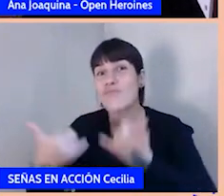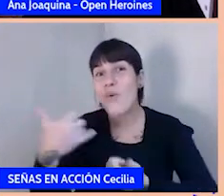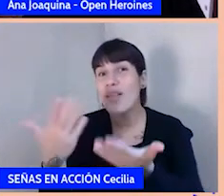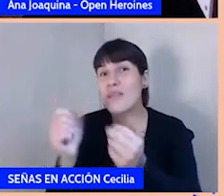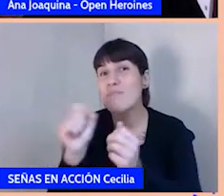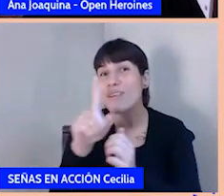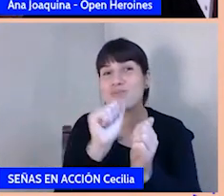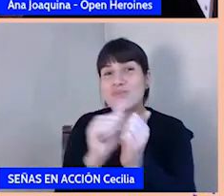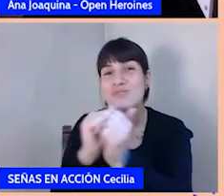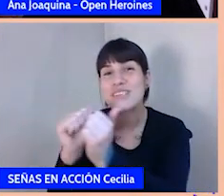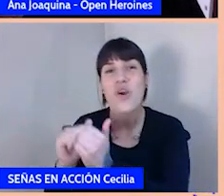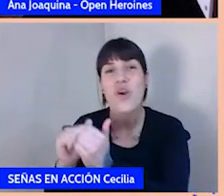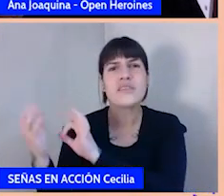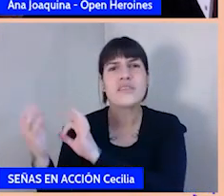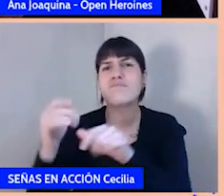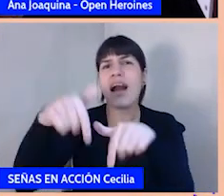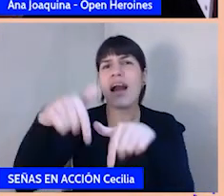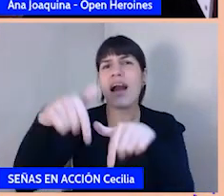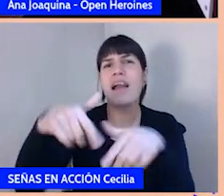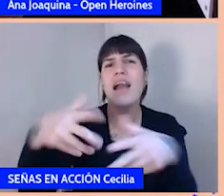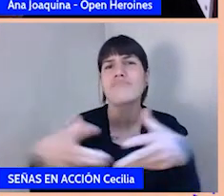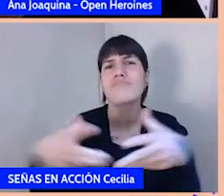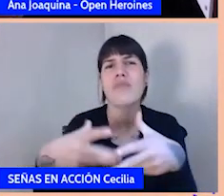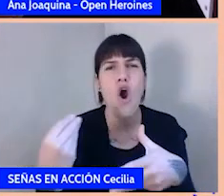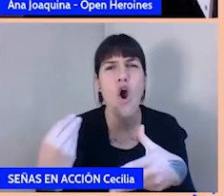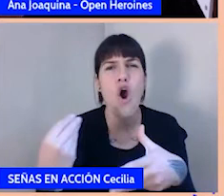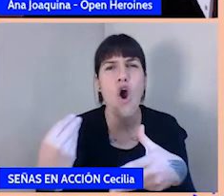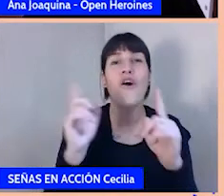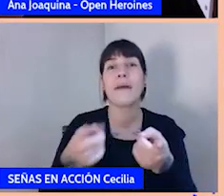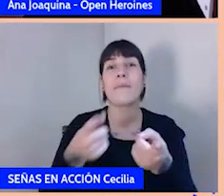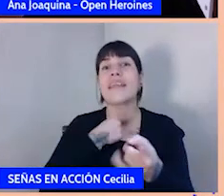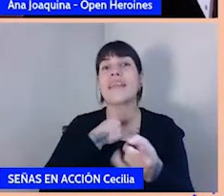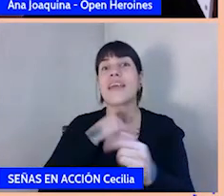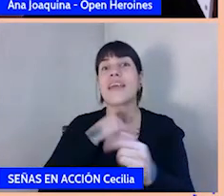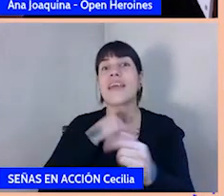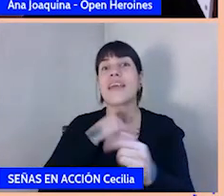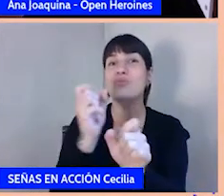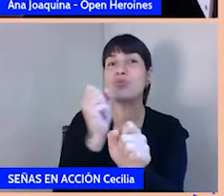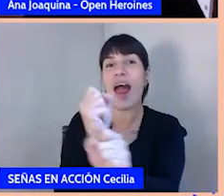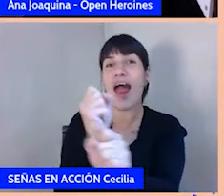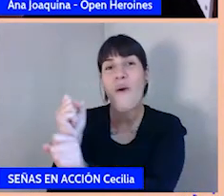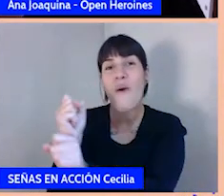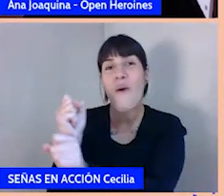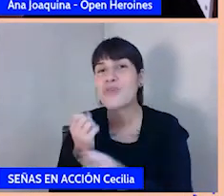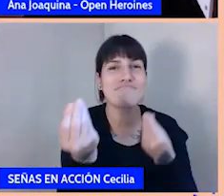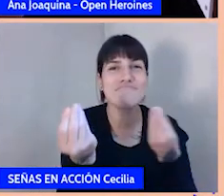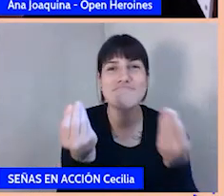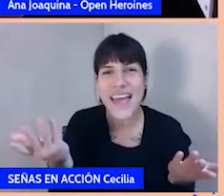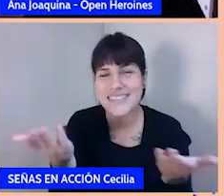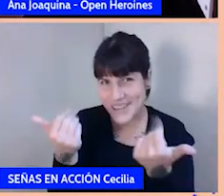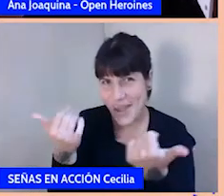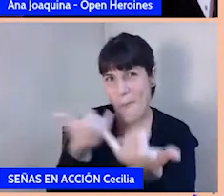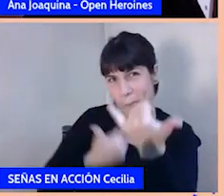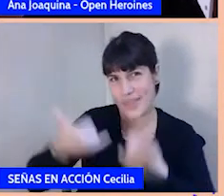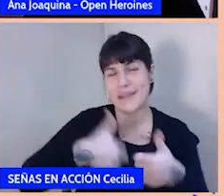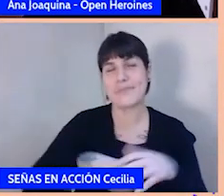estas comunidades y también qué es lo que hacen, ¿no? Cada una de las comunidades. Y